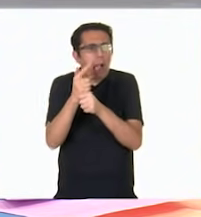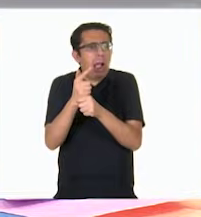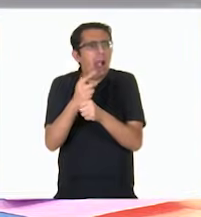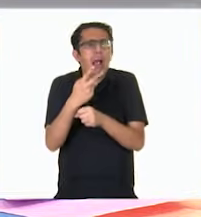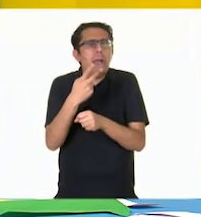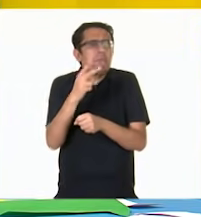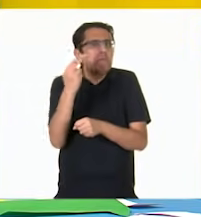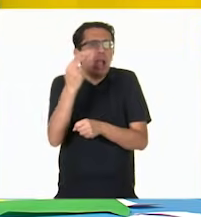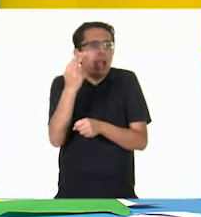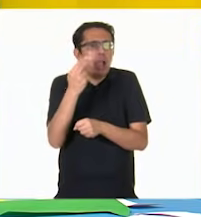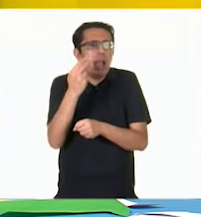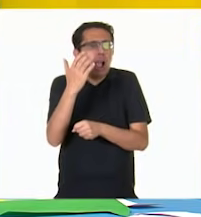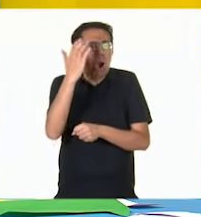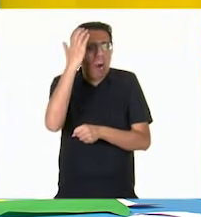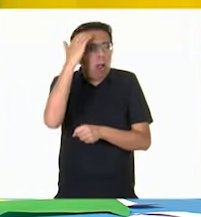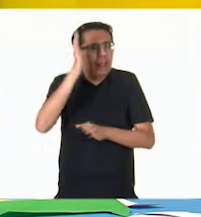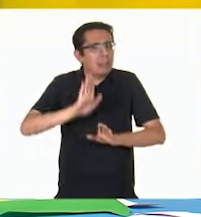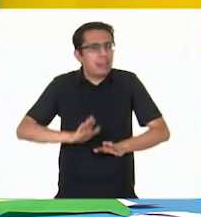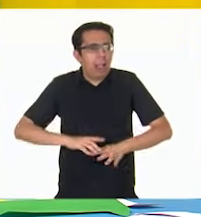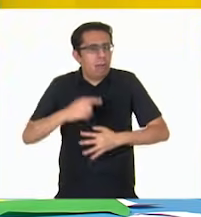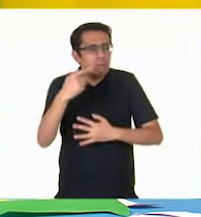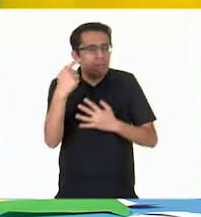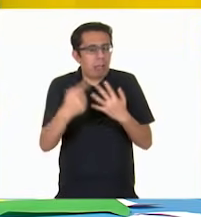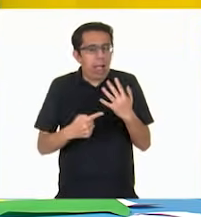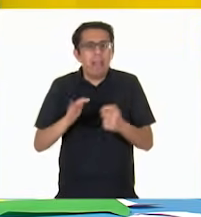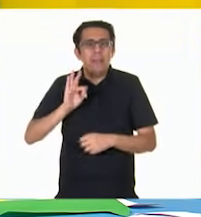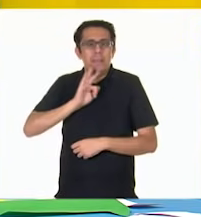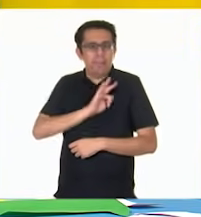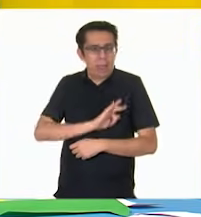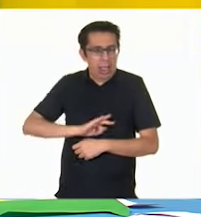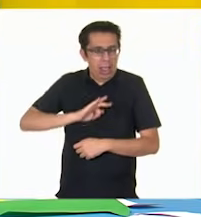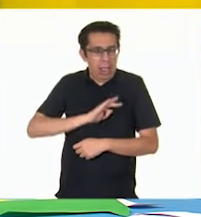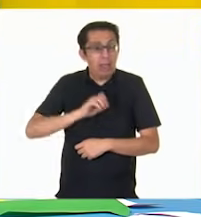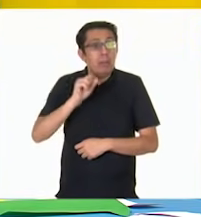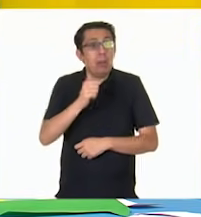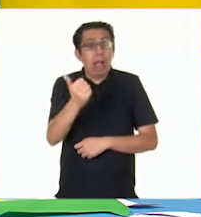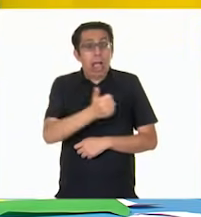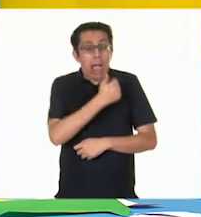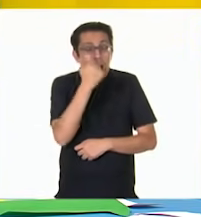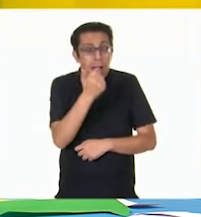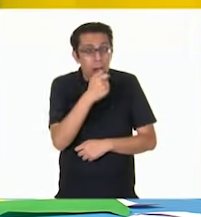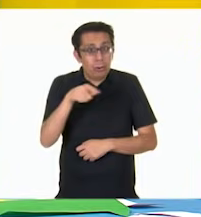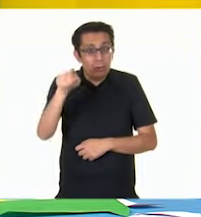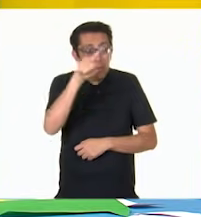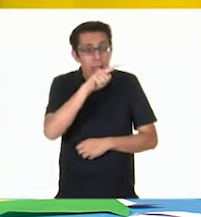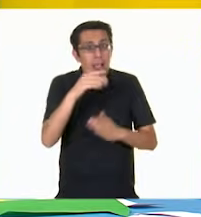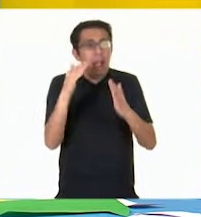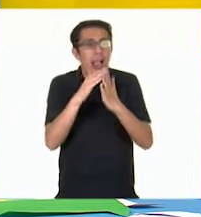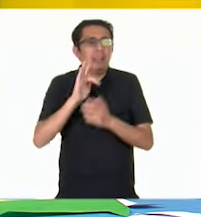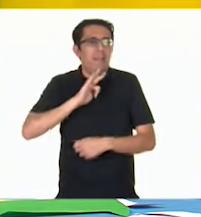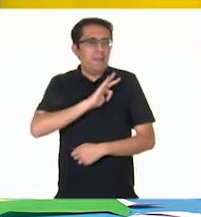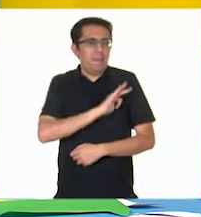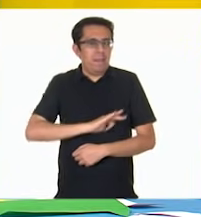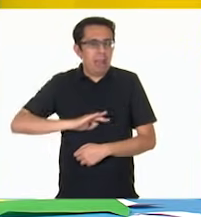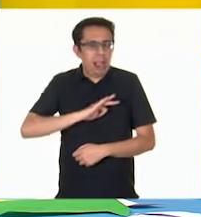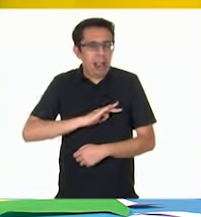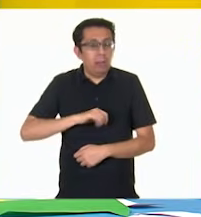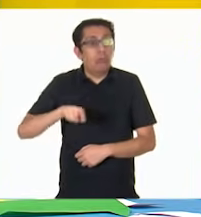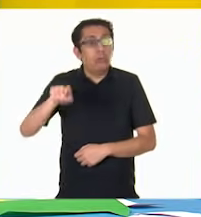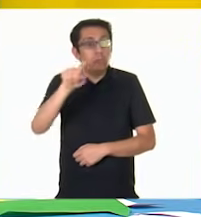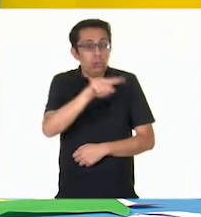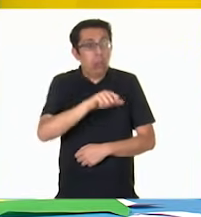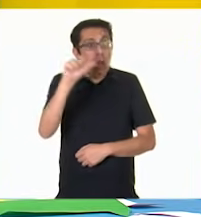Así es, Ale. Los felicito a ustedes y a nuestros alumnos que están en casa, que han hecho un